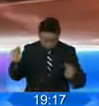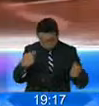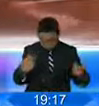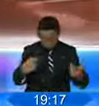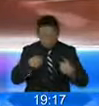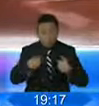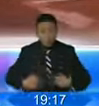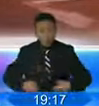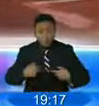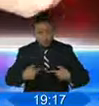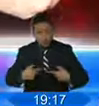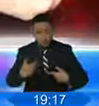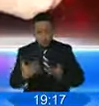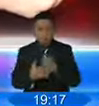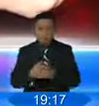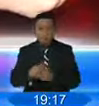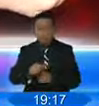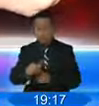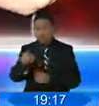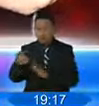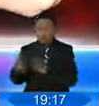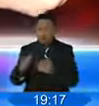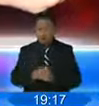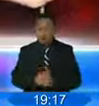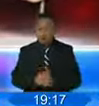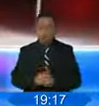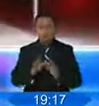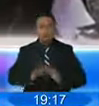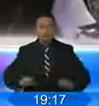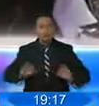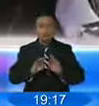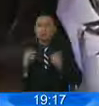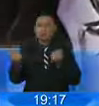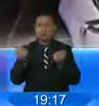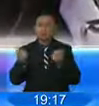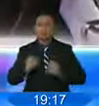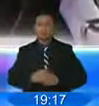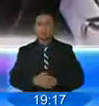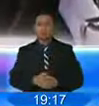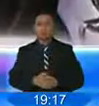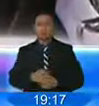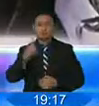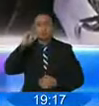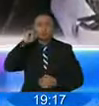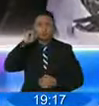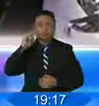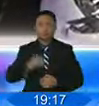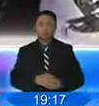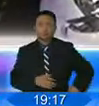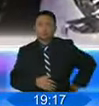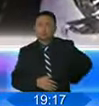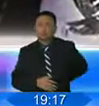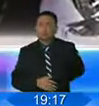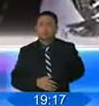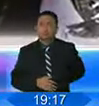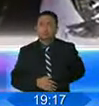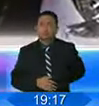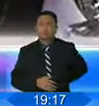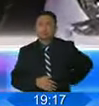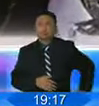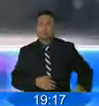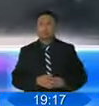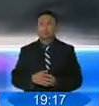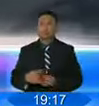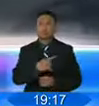pero otros pueden morir, así que hay que tomar mucho más control. Dentro del carro, aparentemente causante